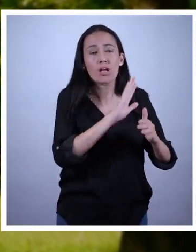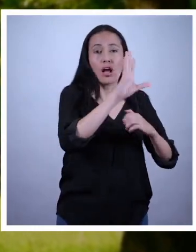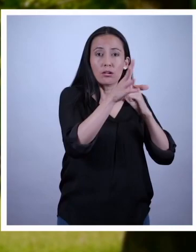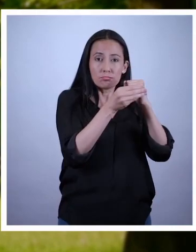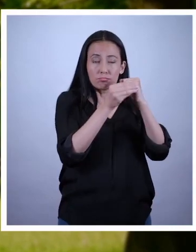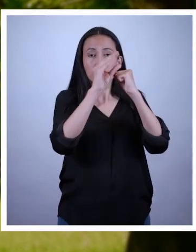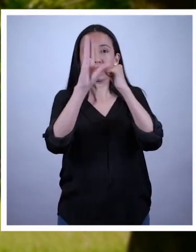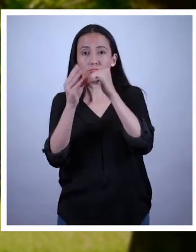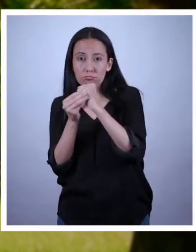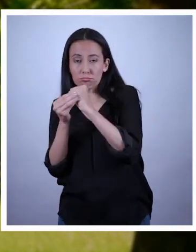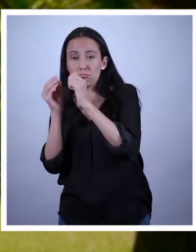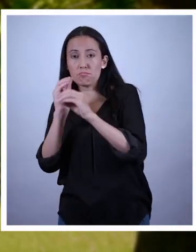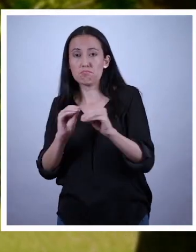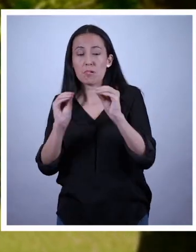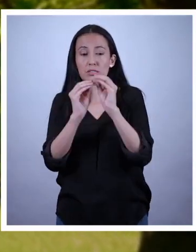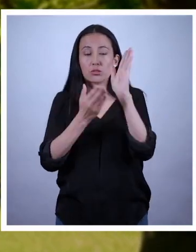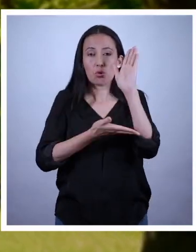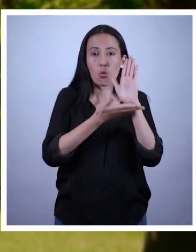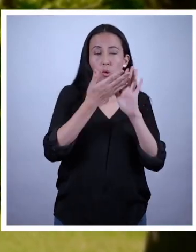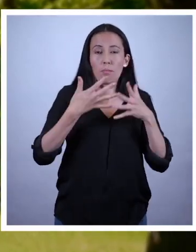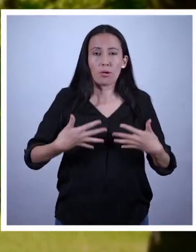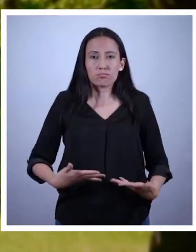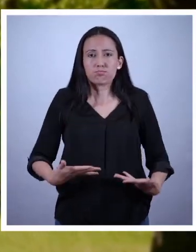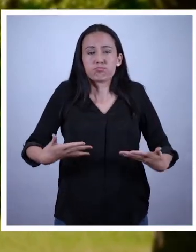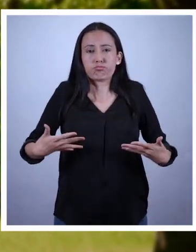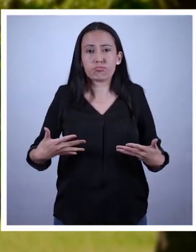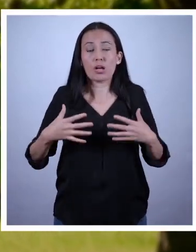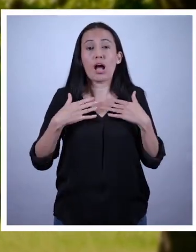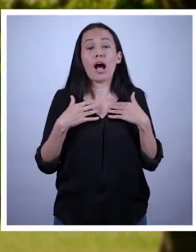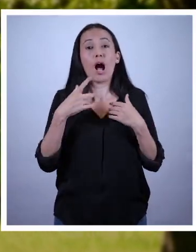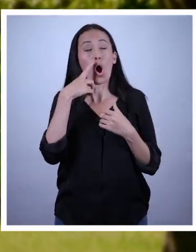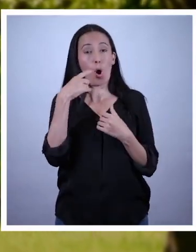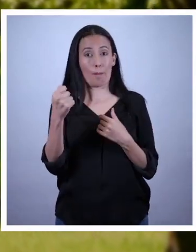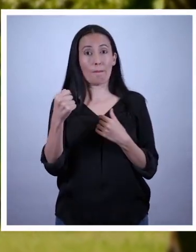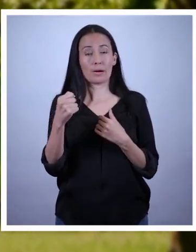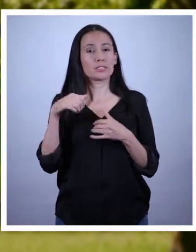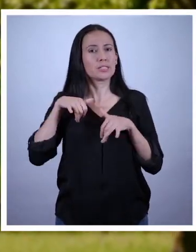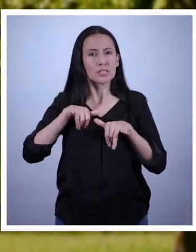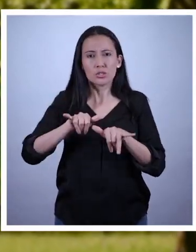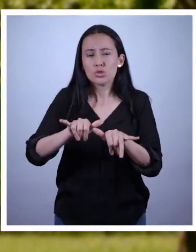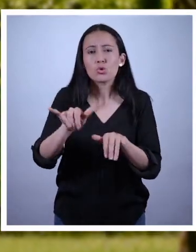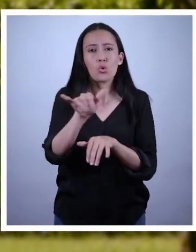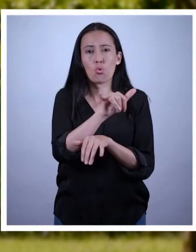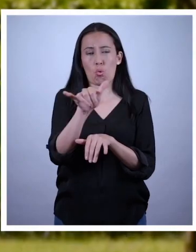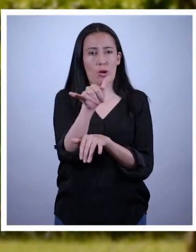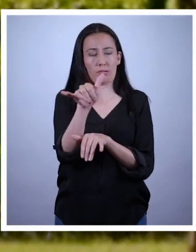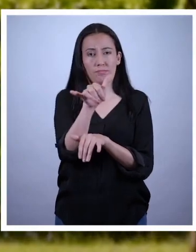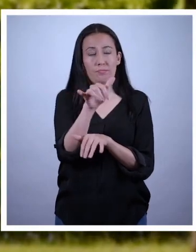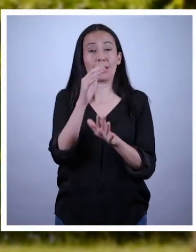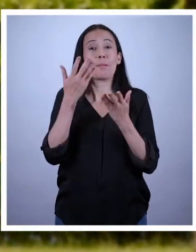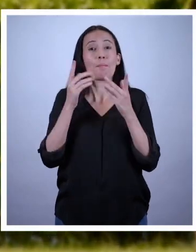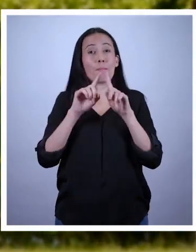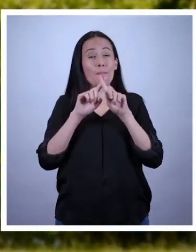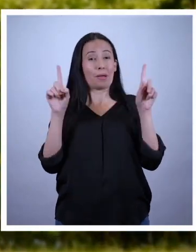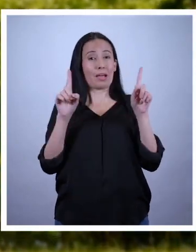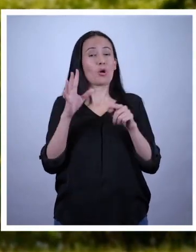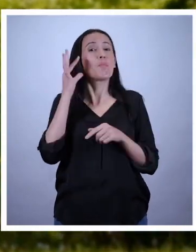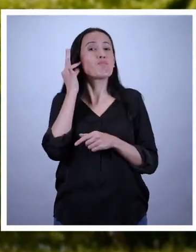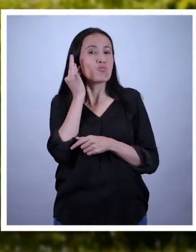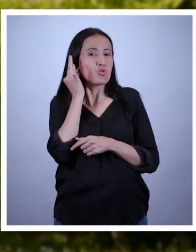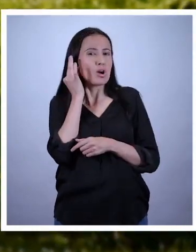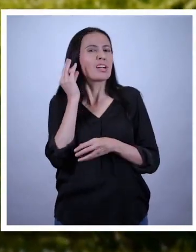y estos nos han aportado un cuerpo pues mayor y más grande. El tamaño de los hombres se ha mantenido aproximadamente